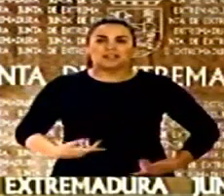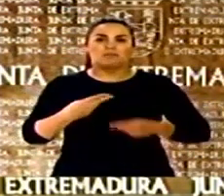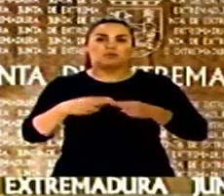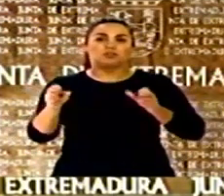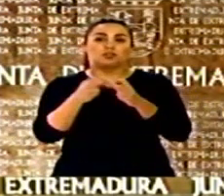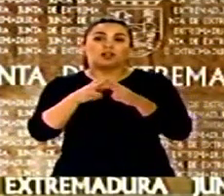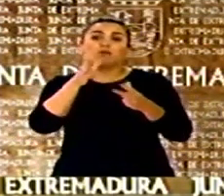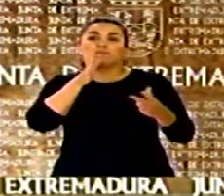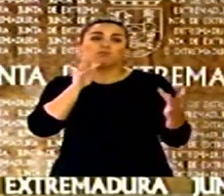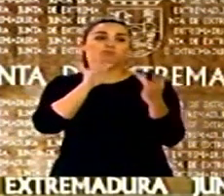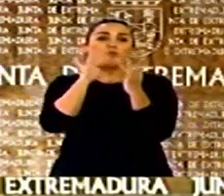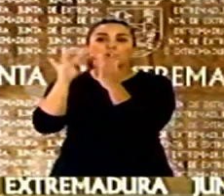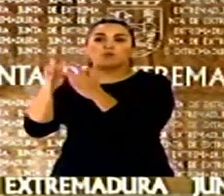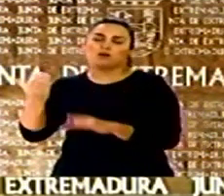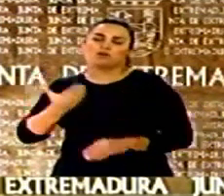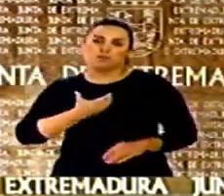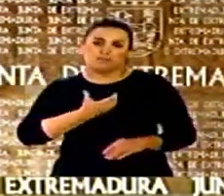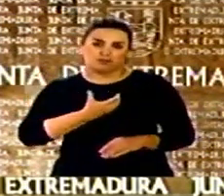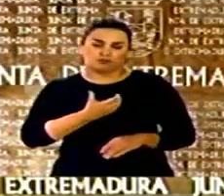valor de 1,5 millones de euros.